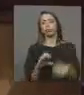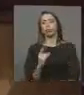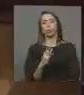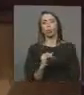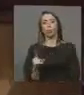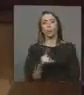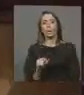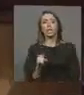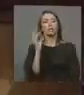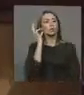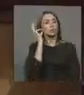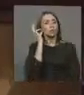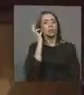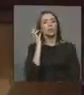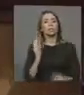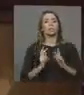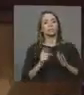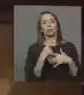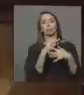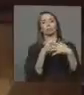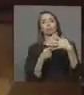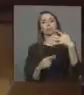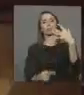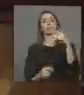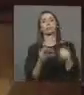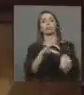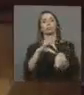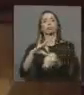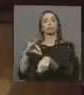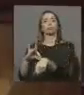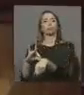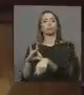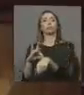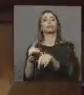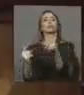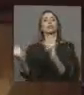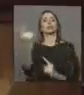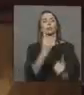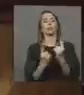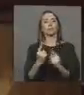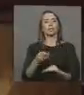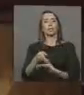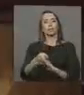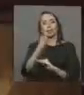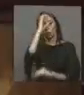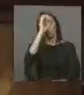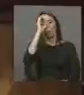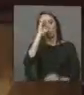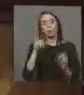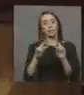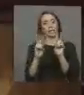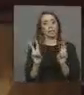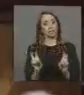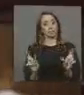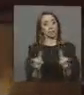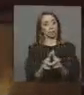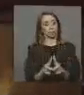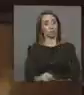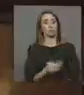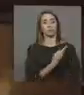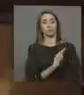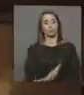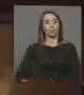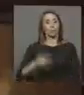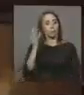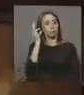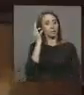Kimmelman, Álvaro Geria, entre los profesionales que asistieron a dar su visión del tema. La presidenta